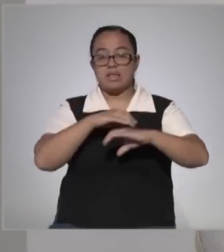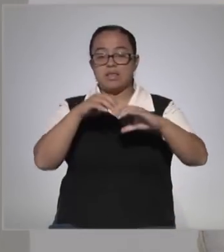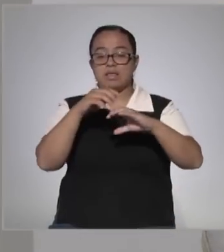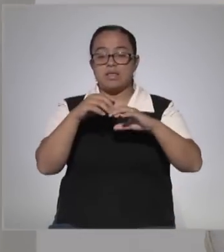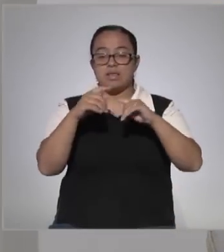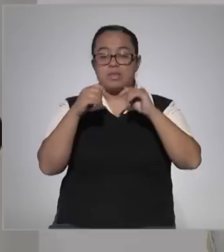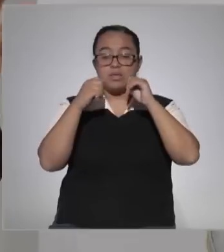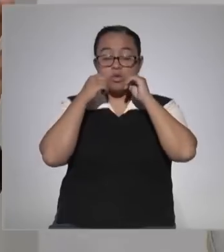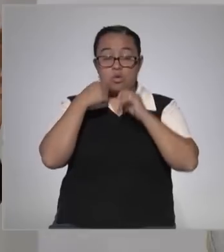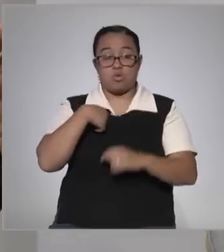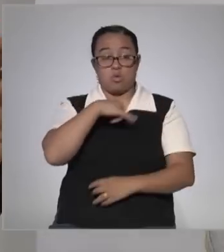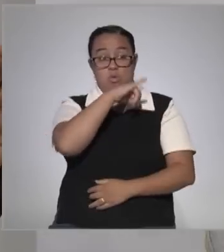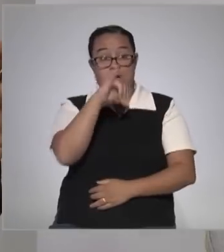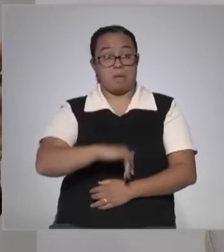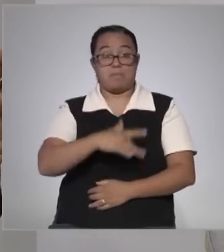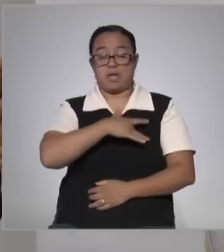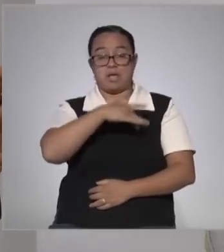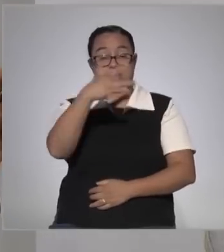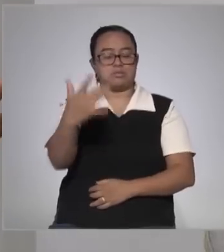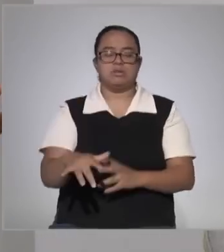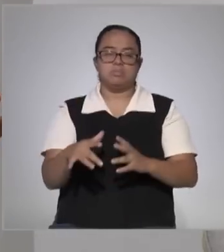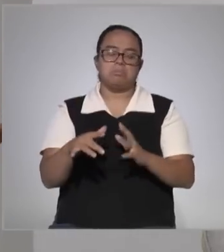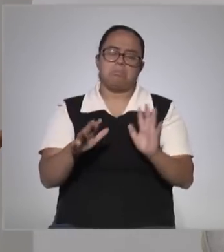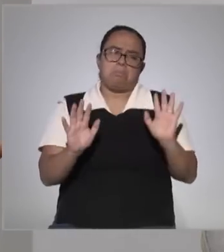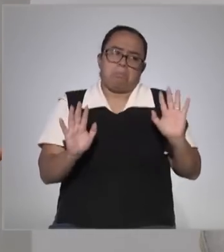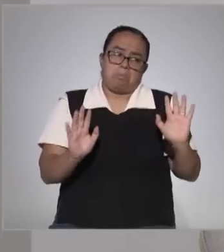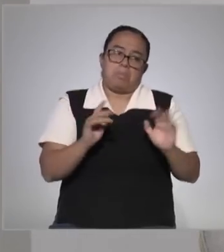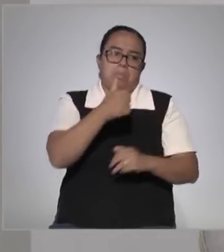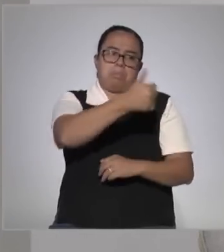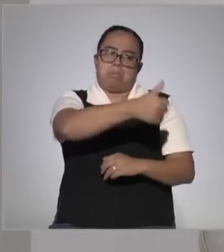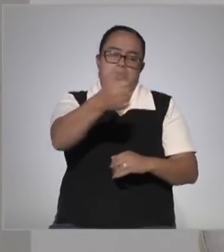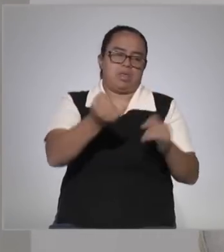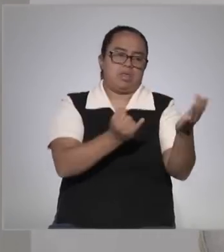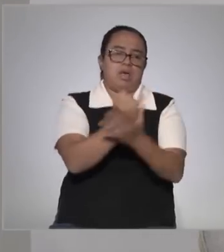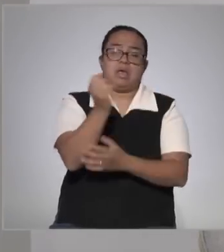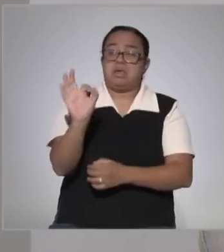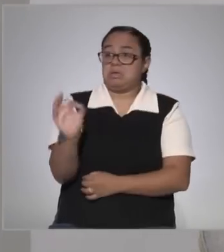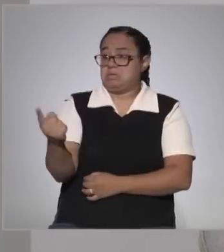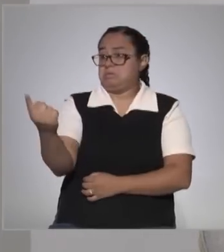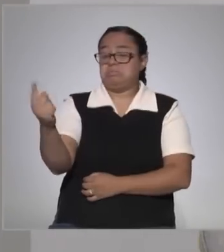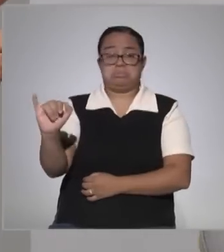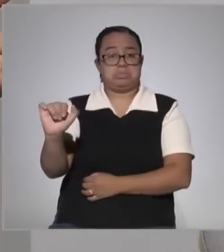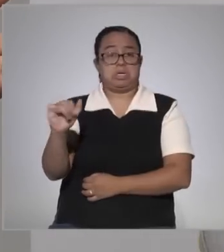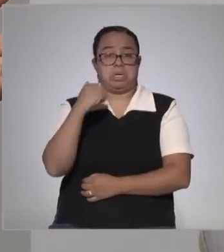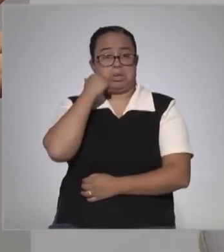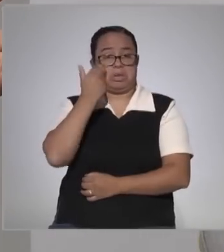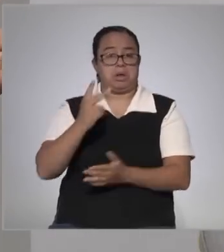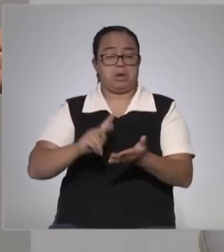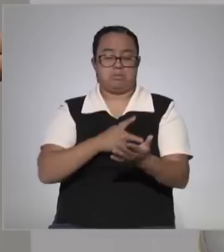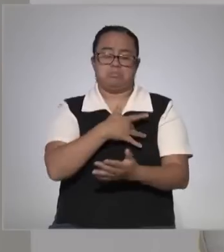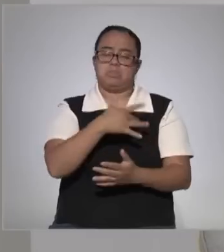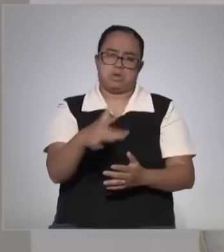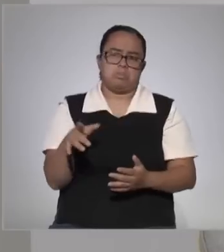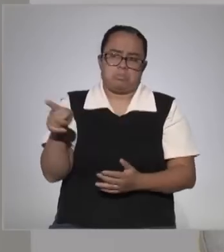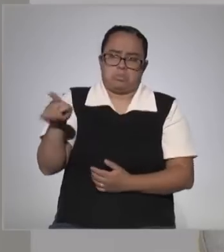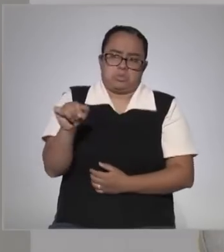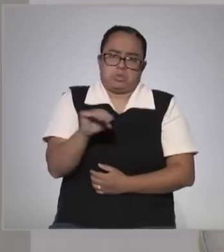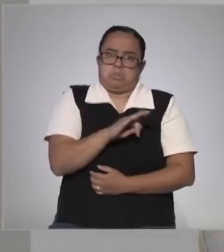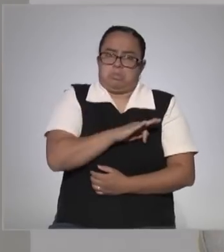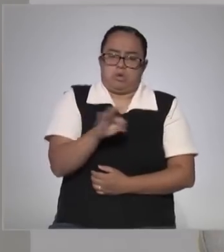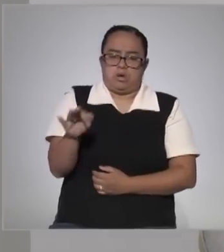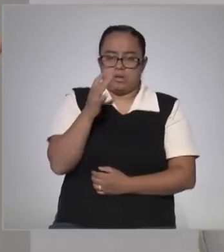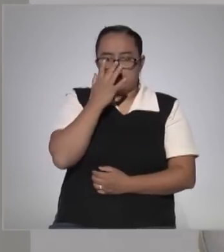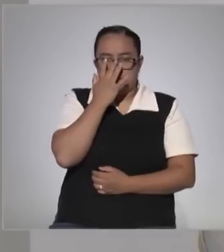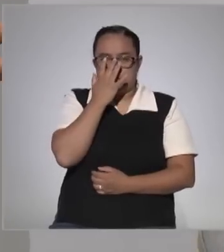amor, no me vuelve a enamorar, bueno, a lo mejor alguien sí, ¿no? ¿Por qué? Porque lo decide, porque cree que es una posibilidad. Puedes